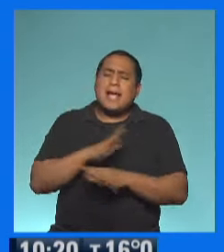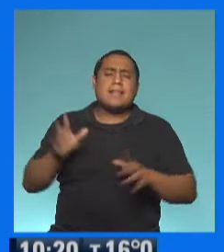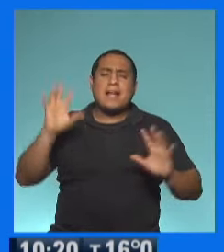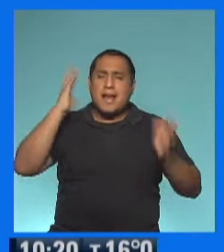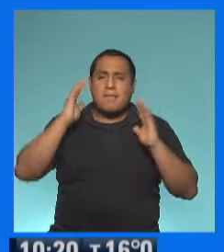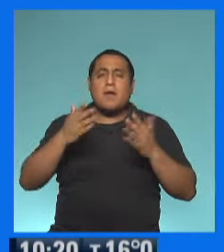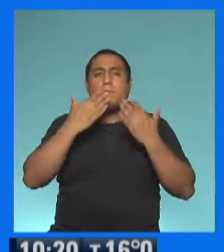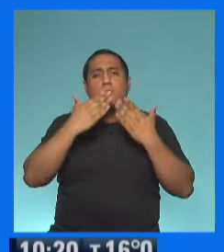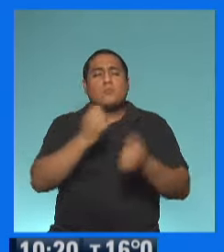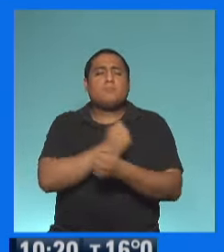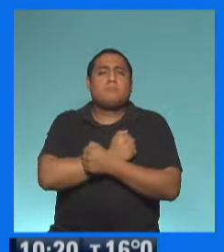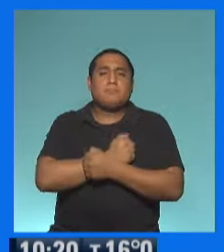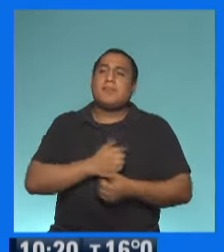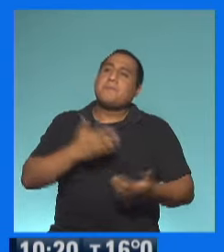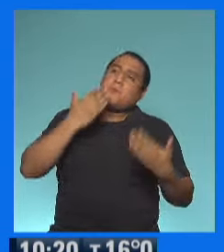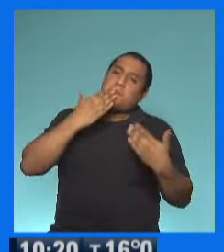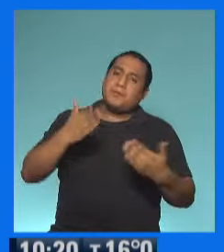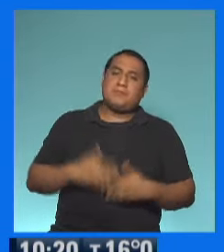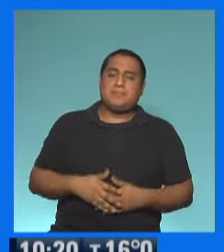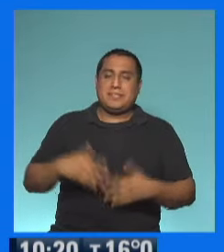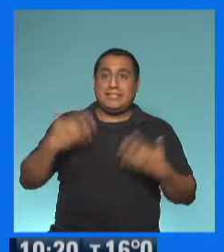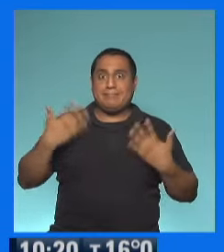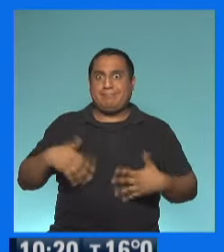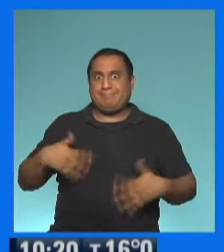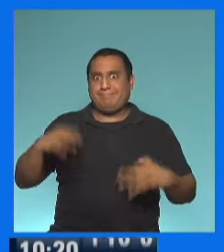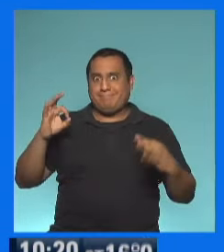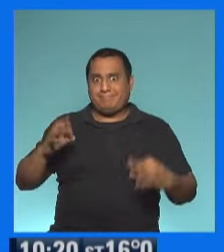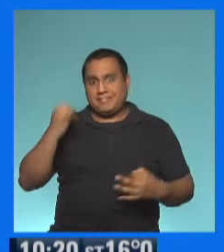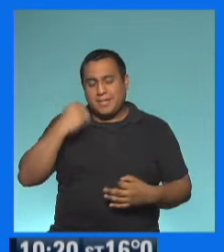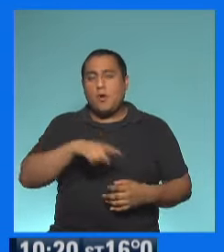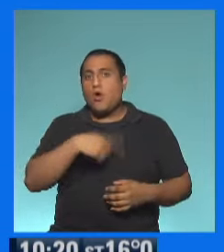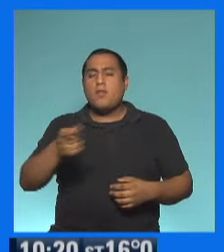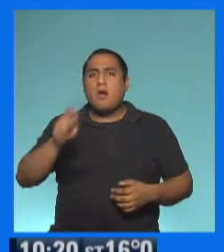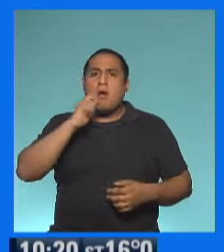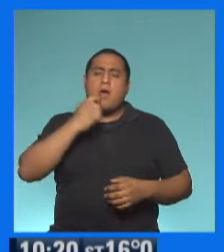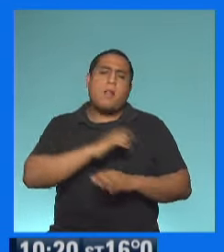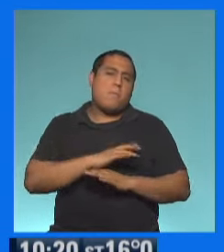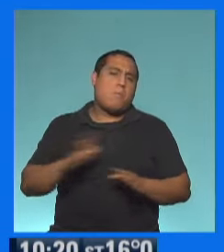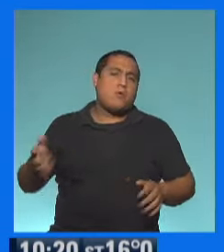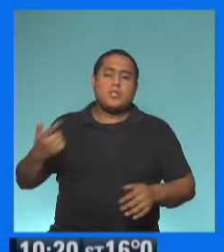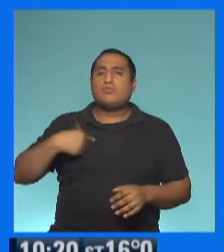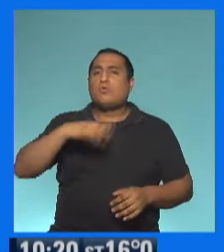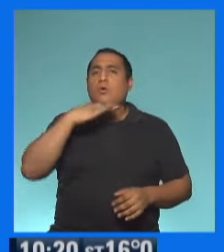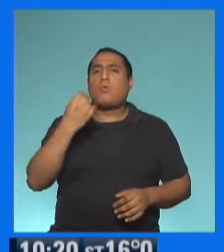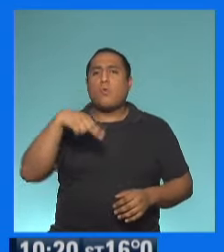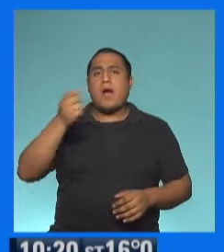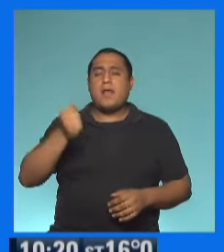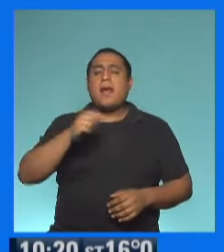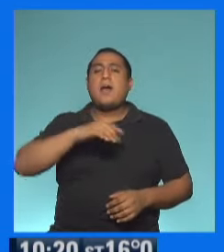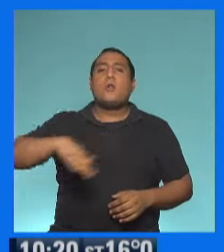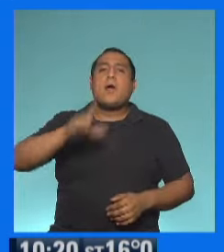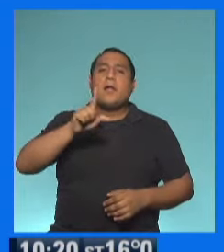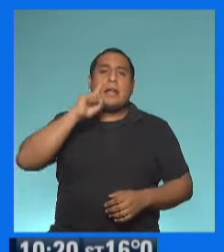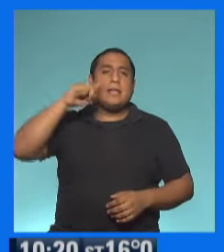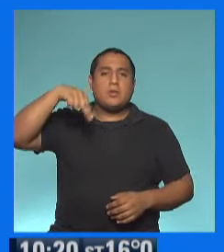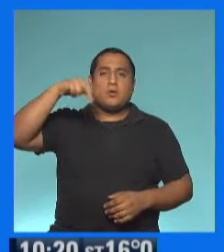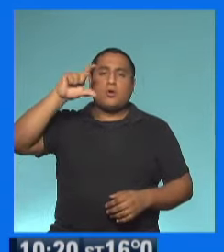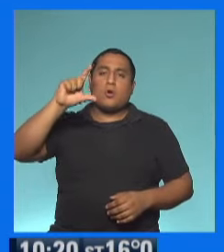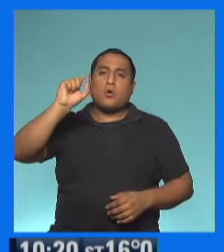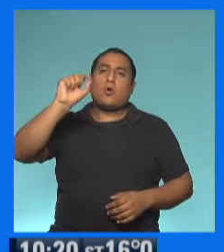grande! Y ya está también, vestidísima. ¡Ay, mirá! ¡Mirá esta hermosa! ¡Hermosa! Hola, soy Juana de Lincoln.